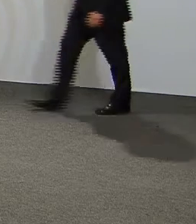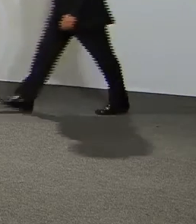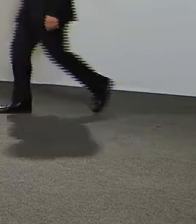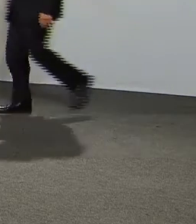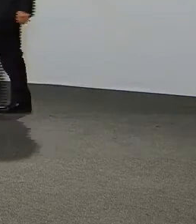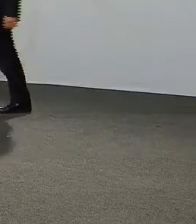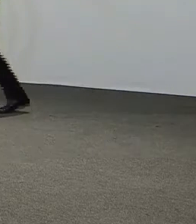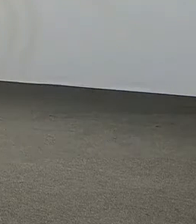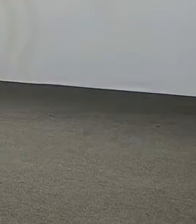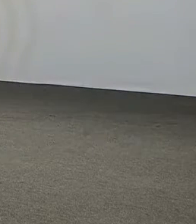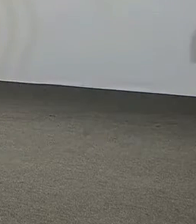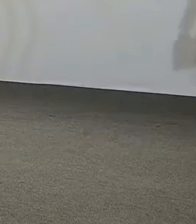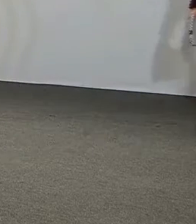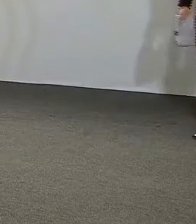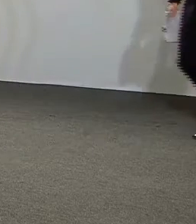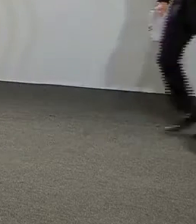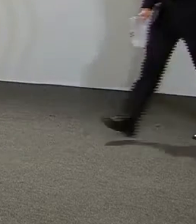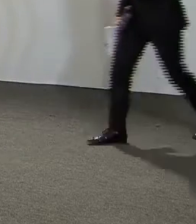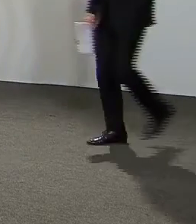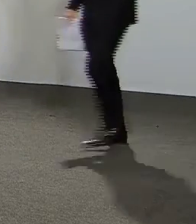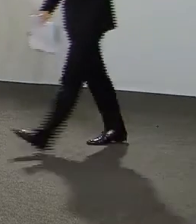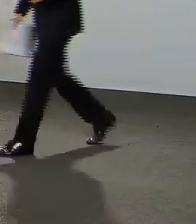Buenos días. Buenos días.